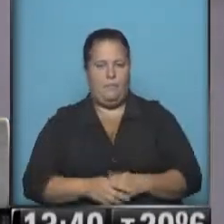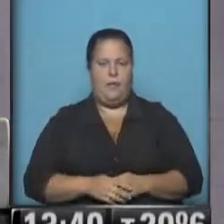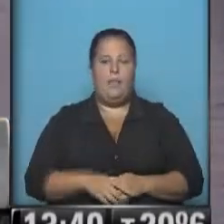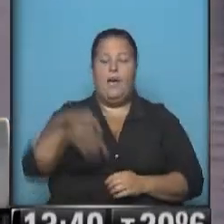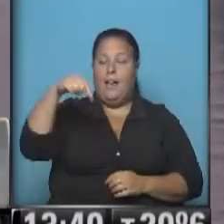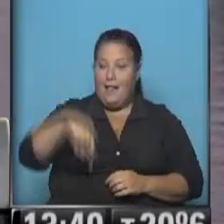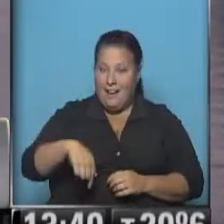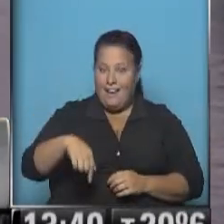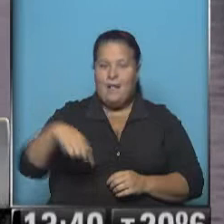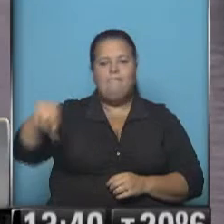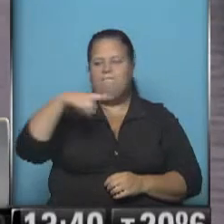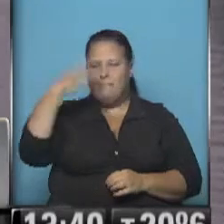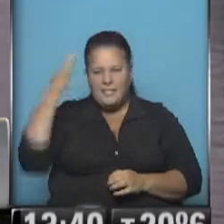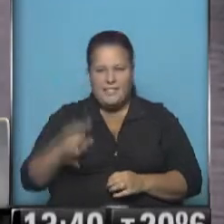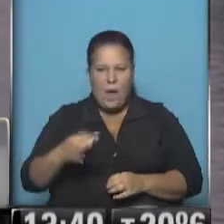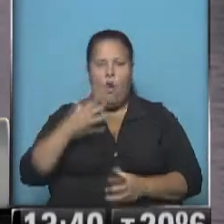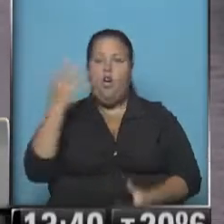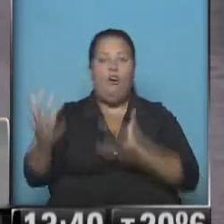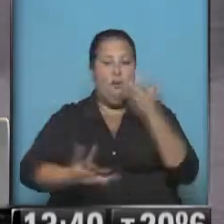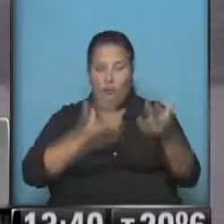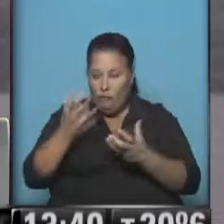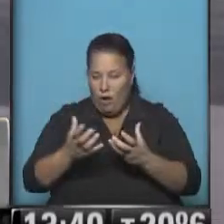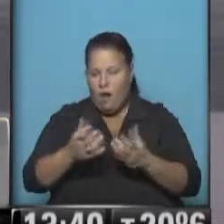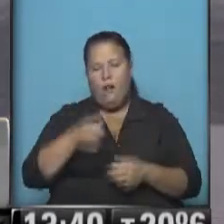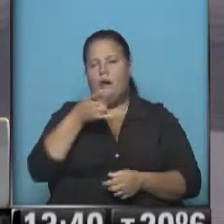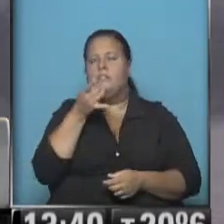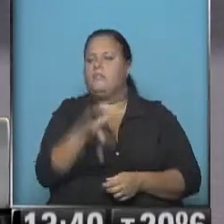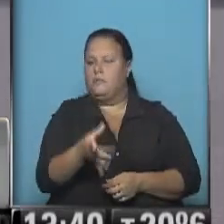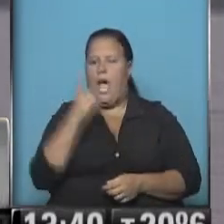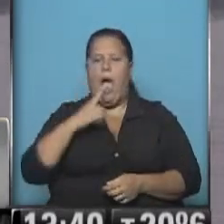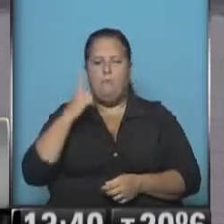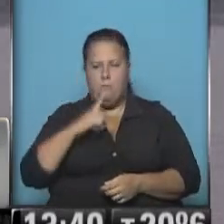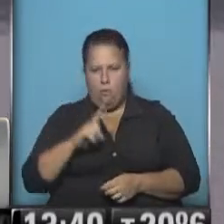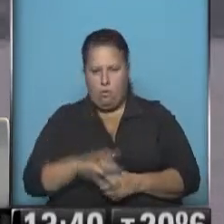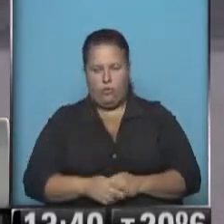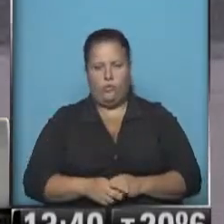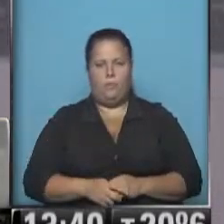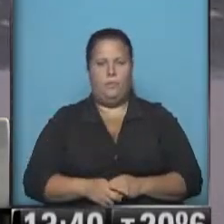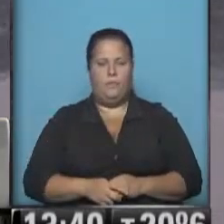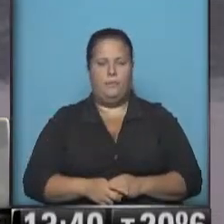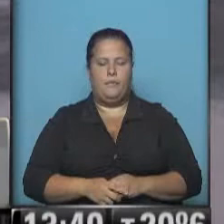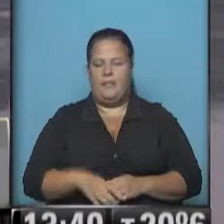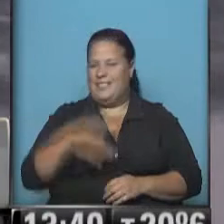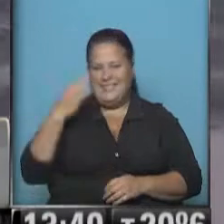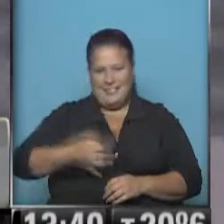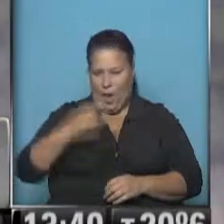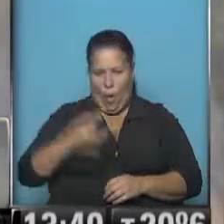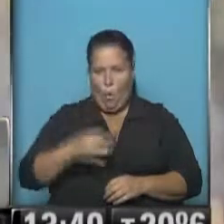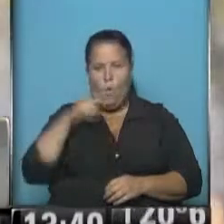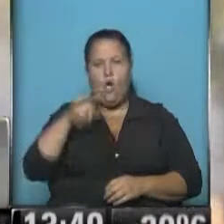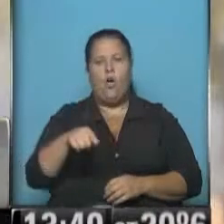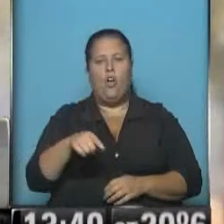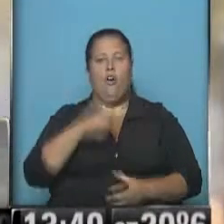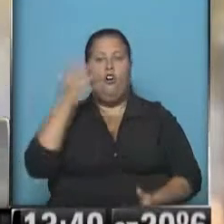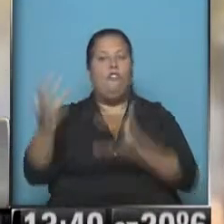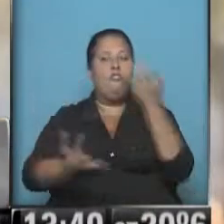Aquí nadie duda que los incendios fueron intencionales. No cabe la menor duda que es un